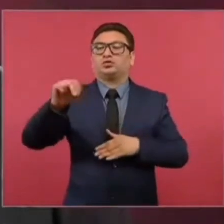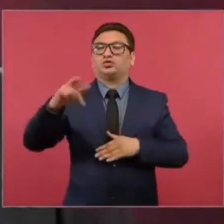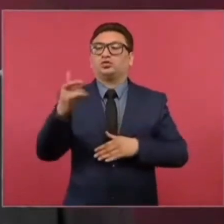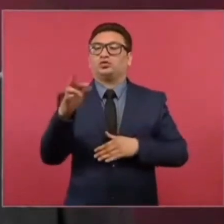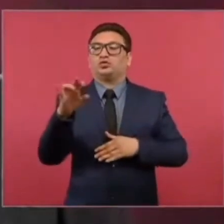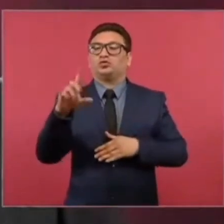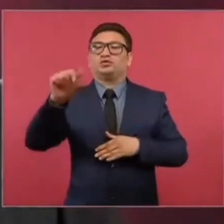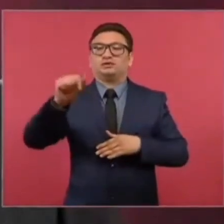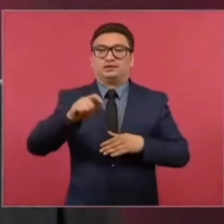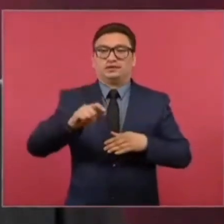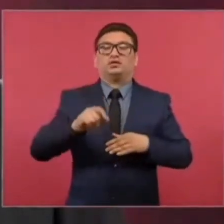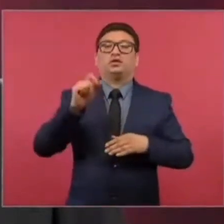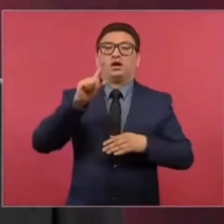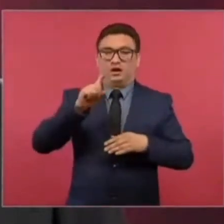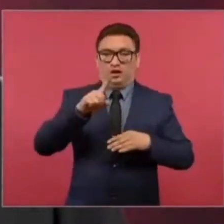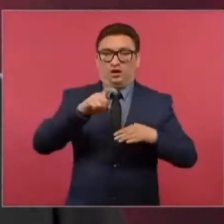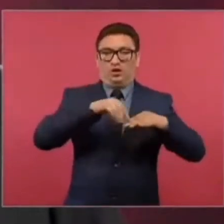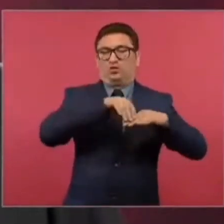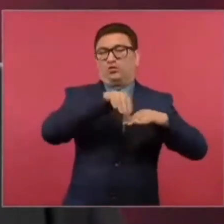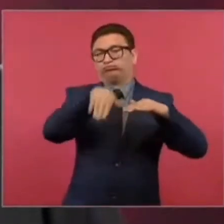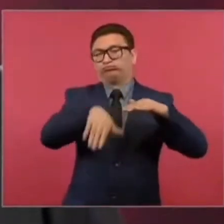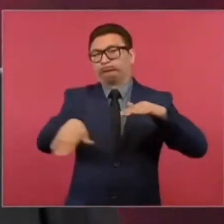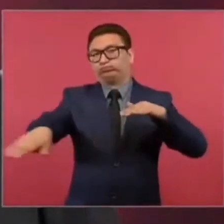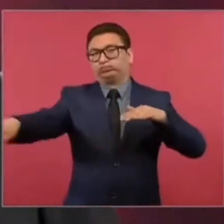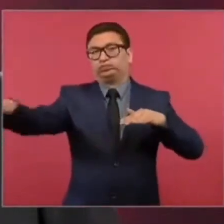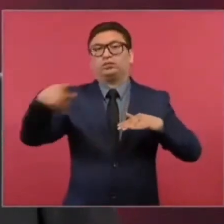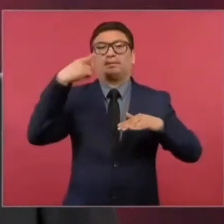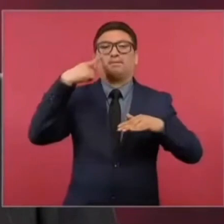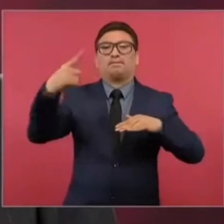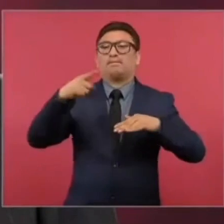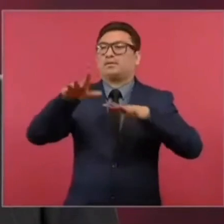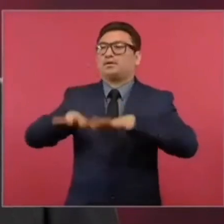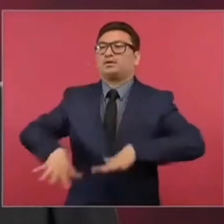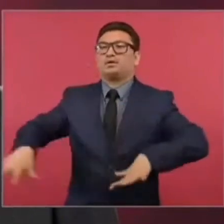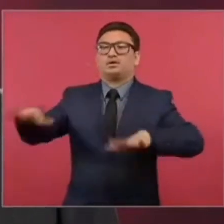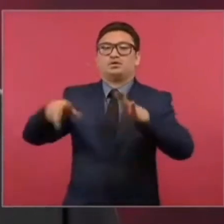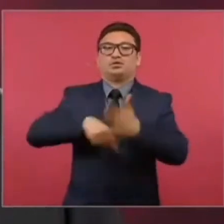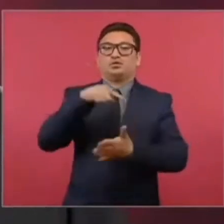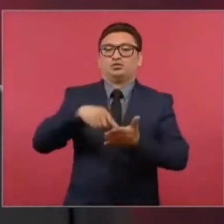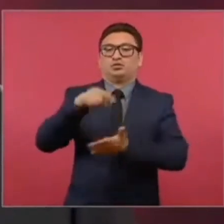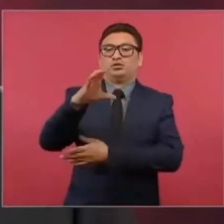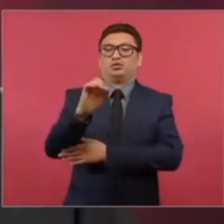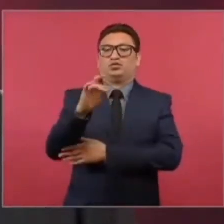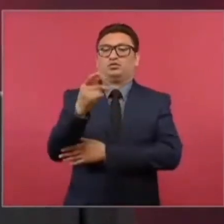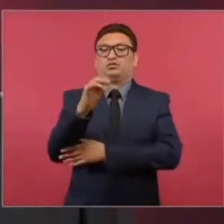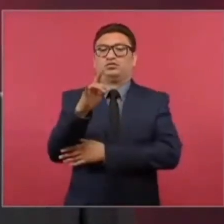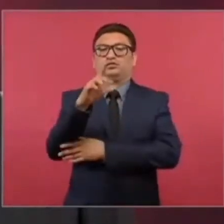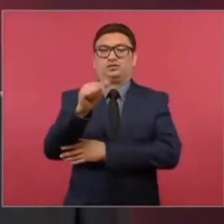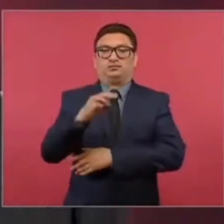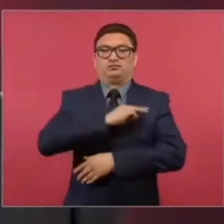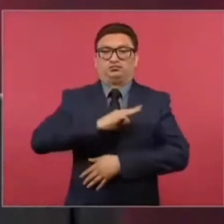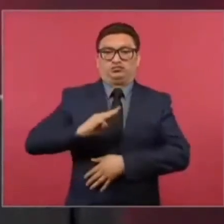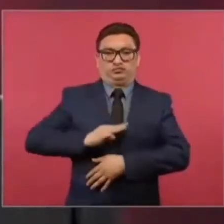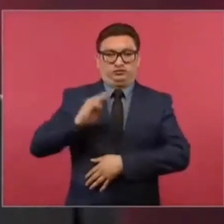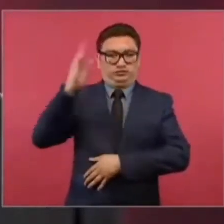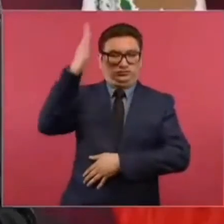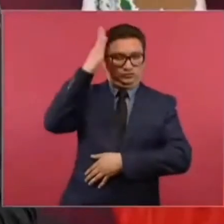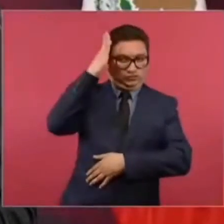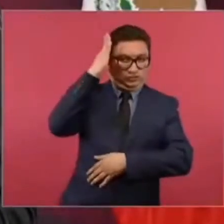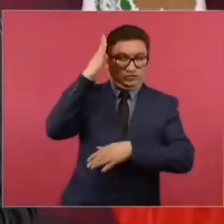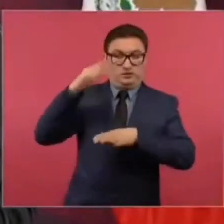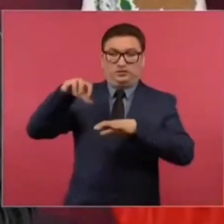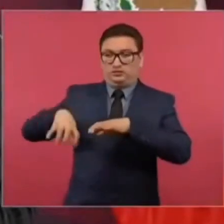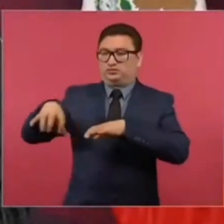Es un acueducto para que no les falte agua a Concordia, que es la cabecera del municipio, y a